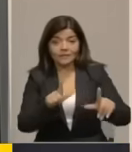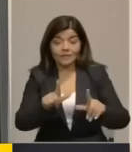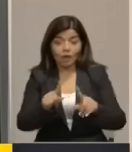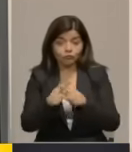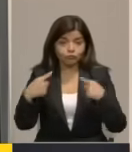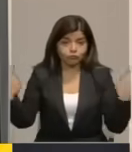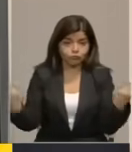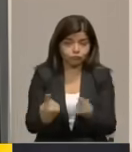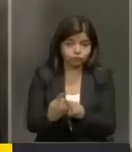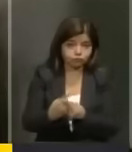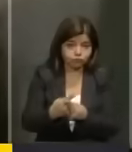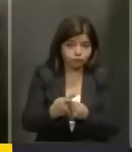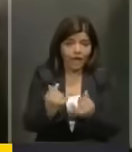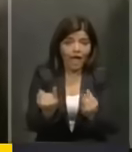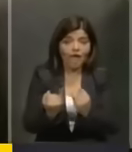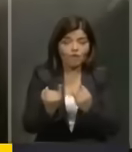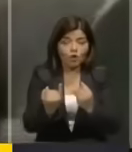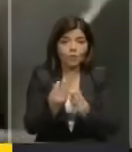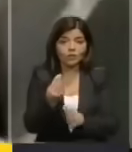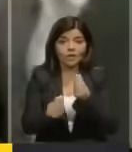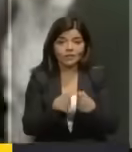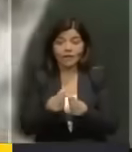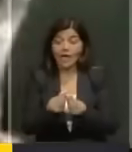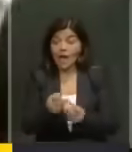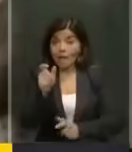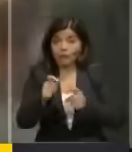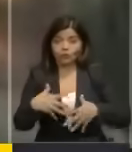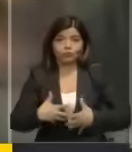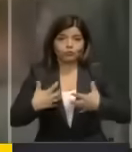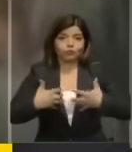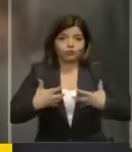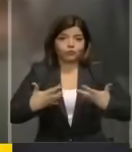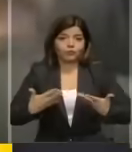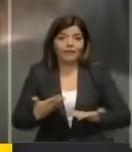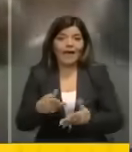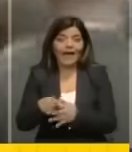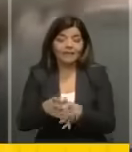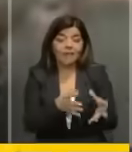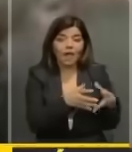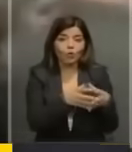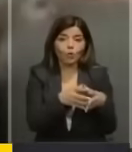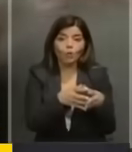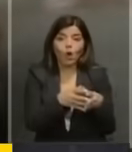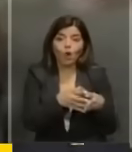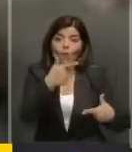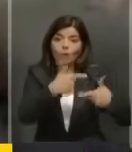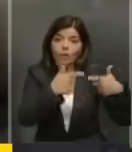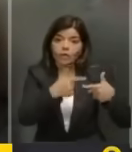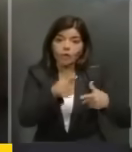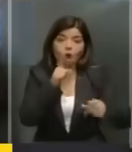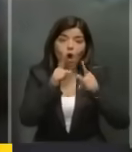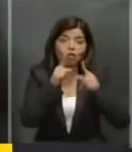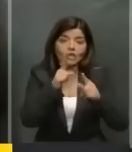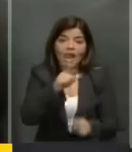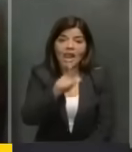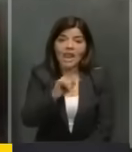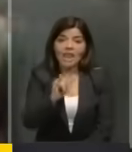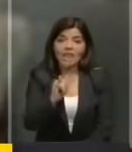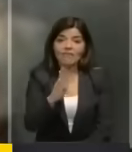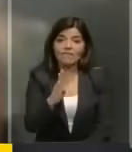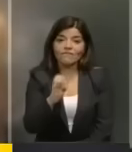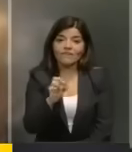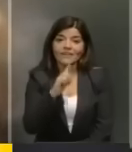está sucediendo. Les decía, hay euforia desatada y total allí en el comando, ¿no?, de Milei, en el Hotel Libertad. De hecho, todo ha